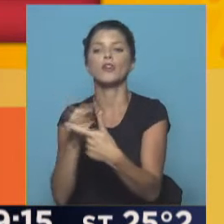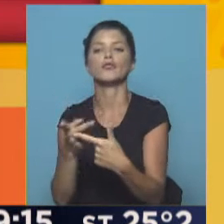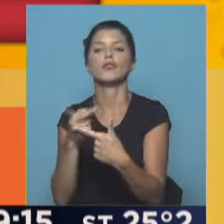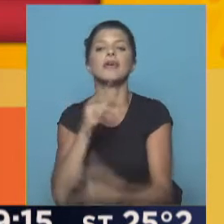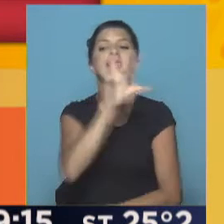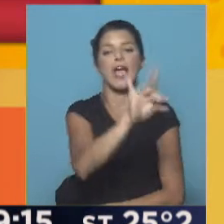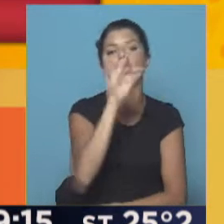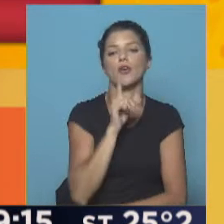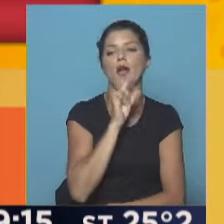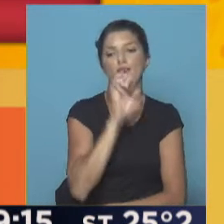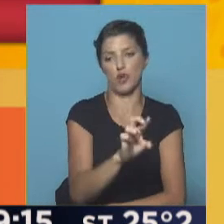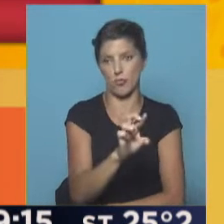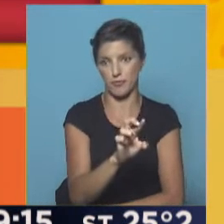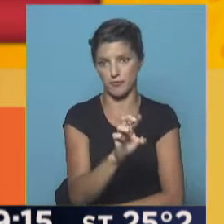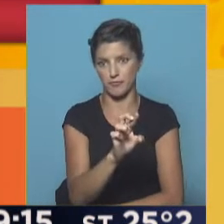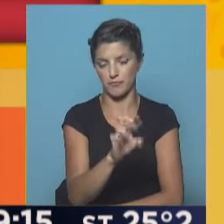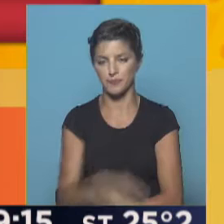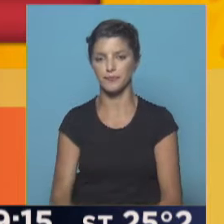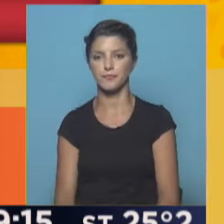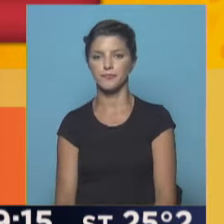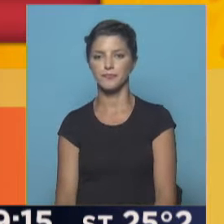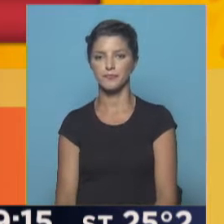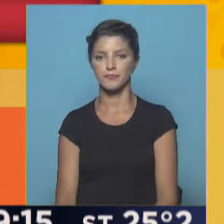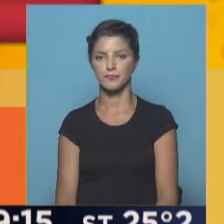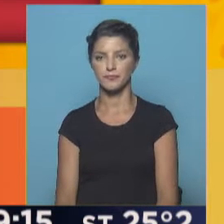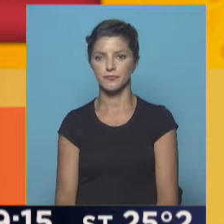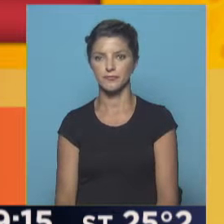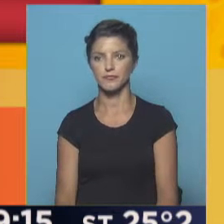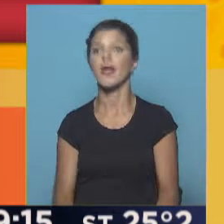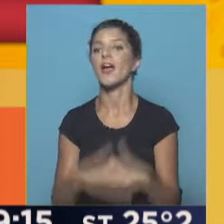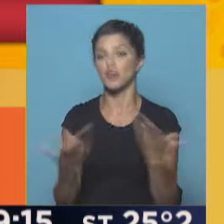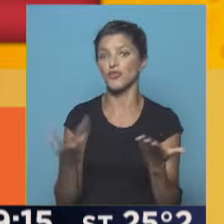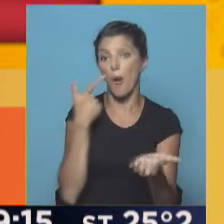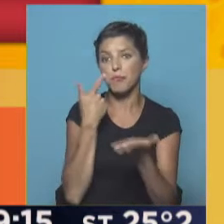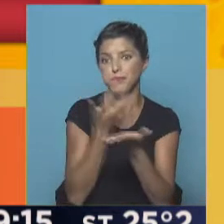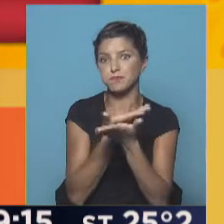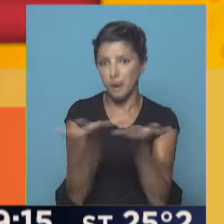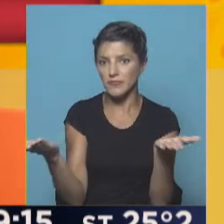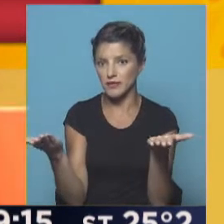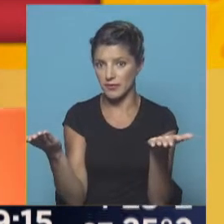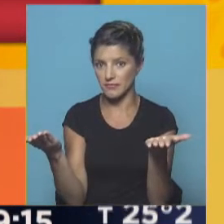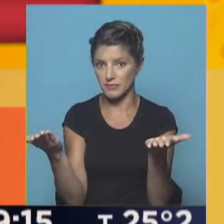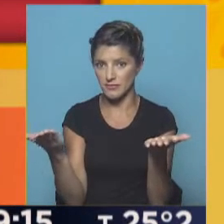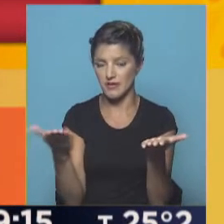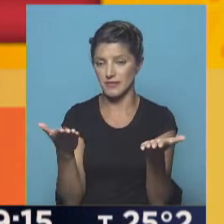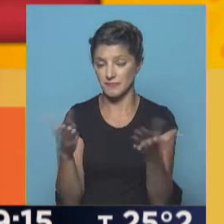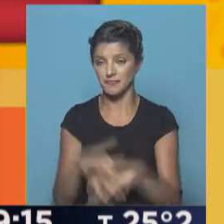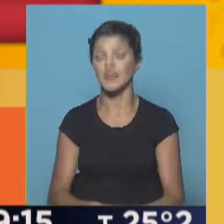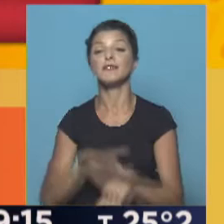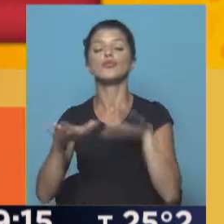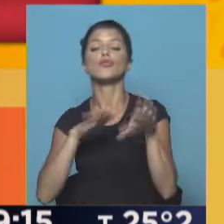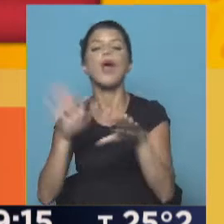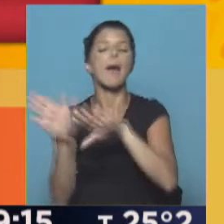Trump, lo cual enfatiza también esta fractura cultural, además de política, que existe en los votos que expresaron